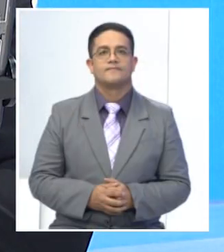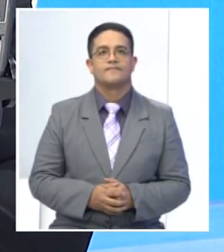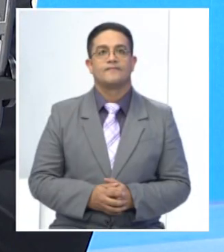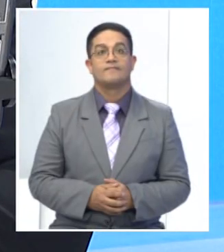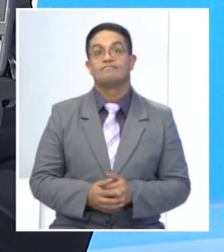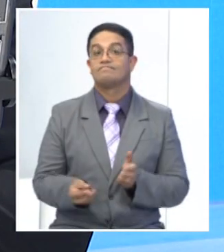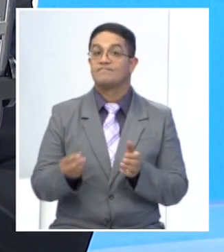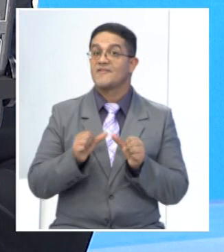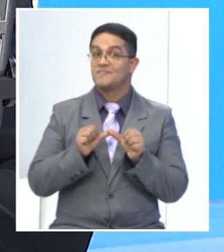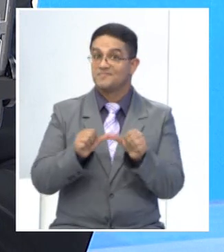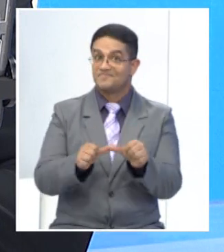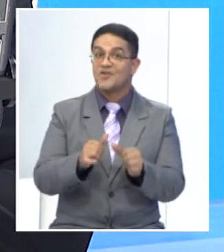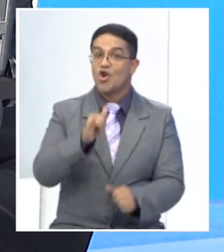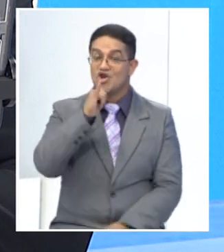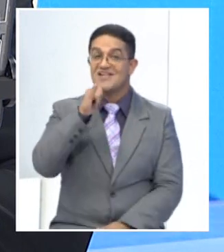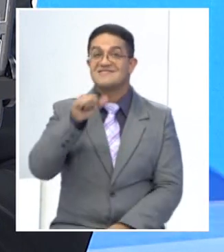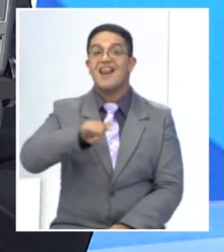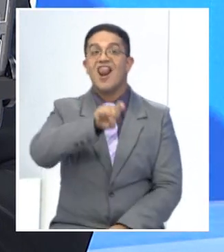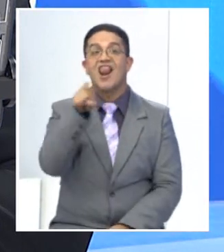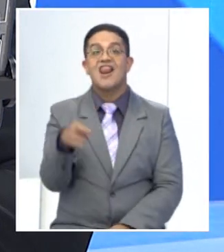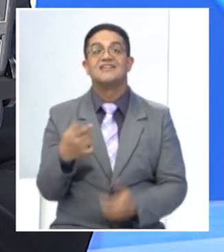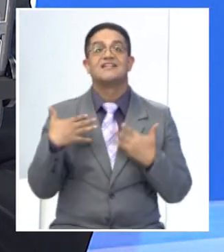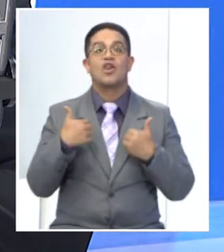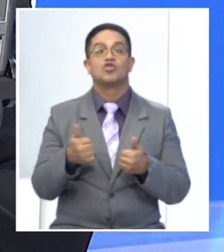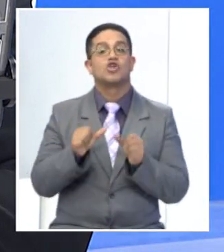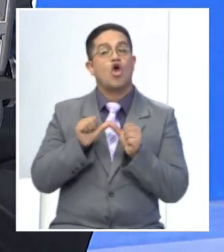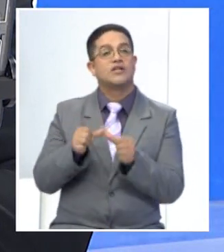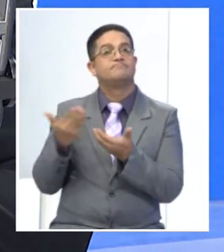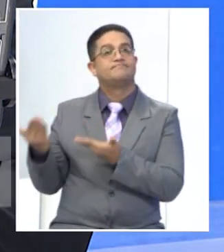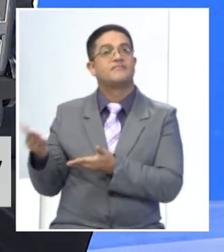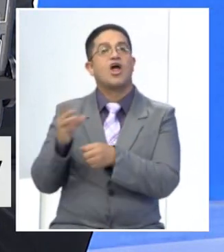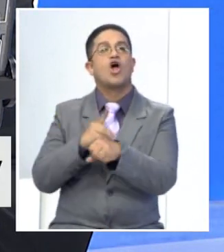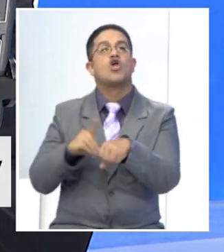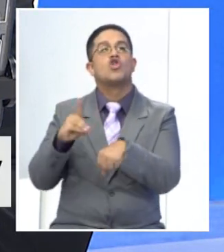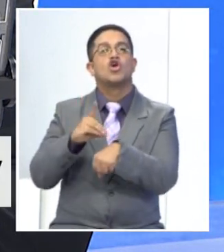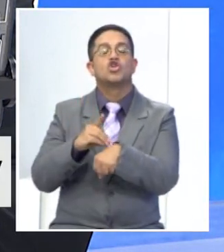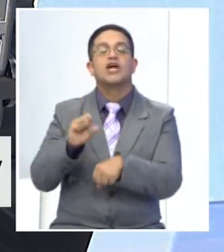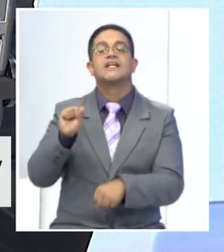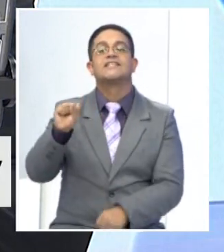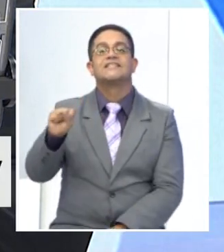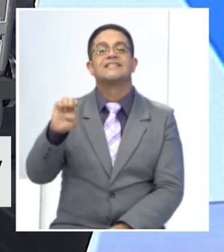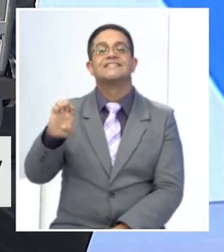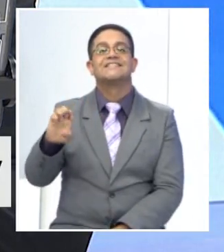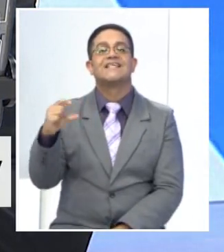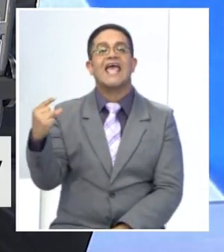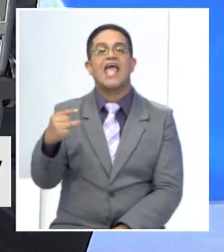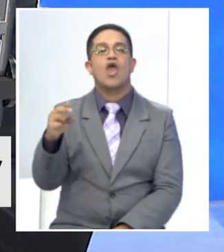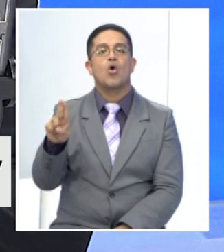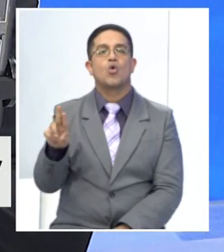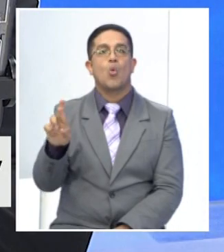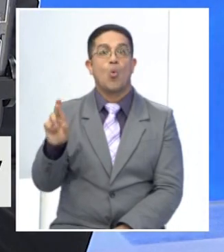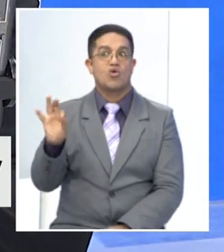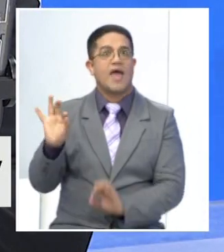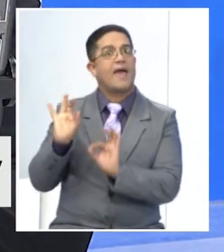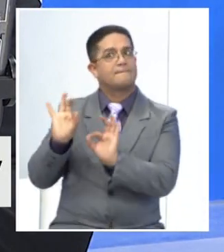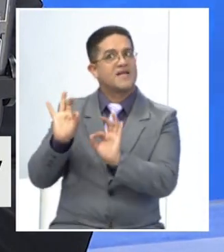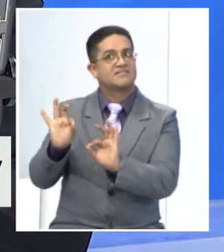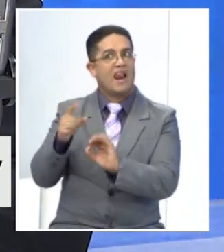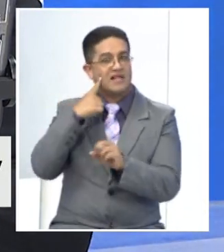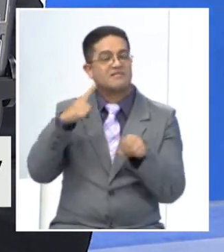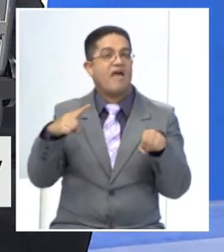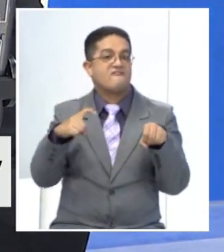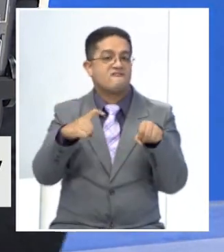Estamos de vuelta en Noticias Globovisión Salud. Continúa en el estudio el doctor Luis Daniel Segura, médico ginecólogo y especialista en